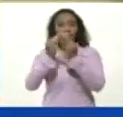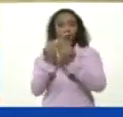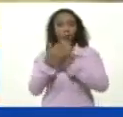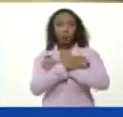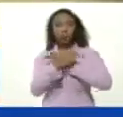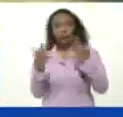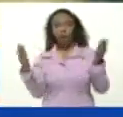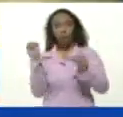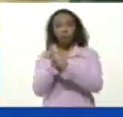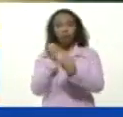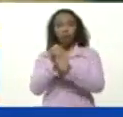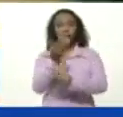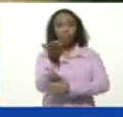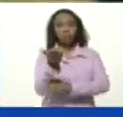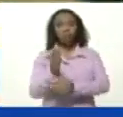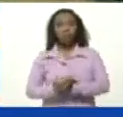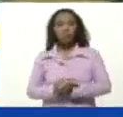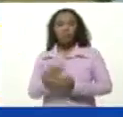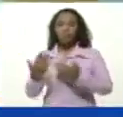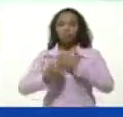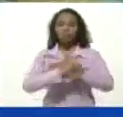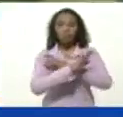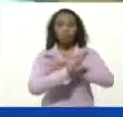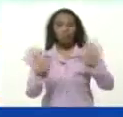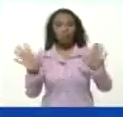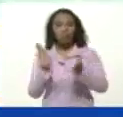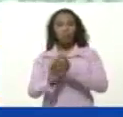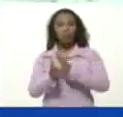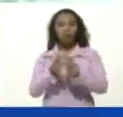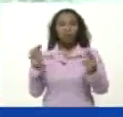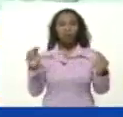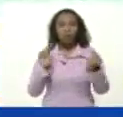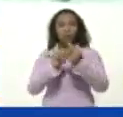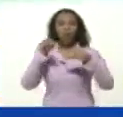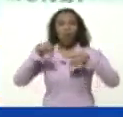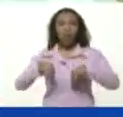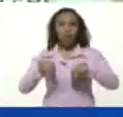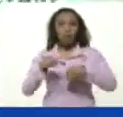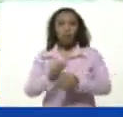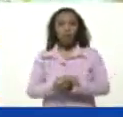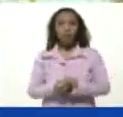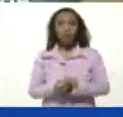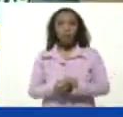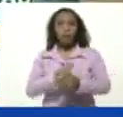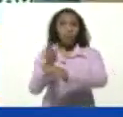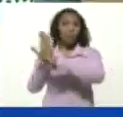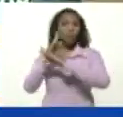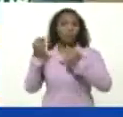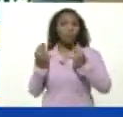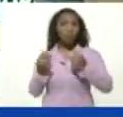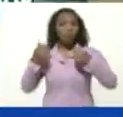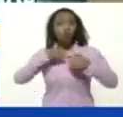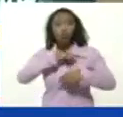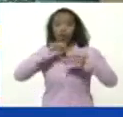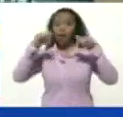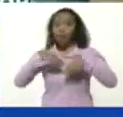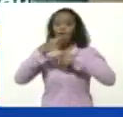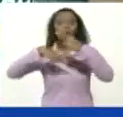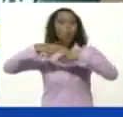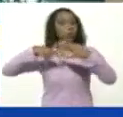para trabajar con usted y salir de este encuentro, de este bloqueo económico. Aquí estamos, en